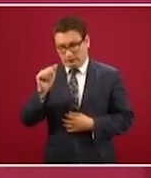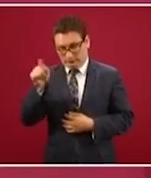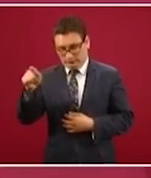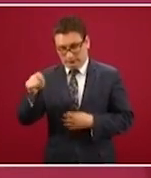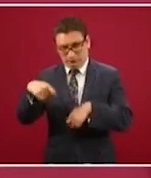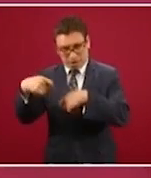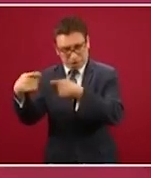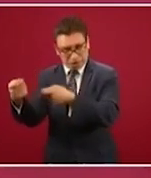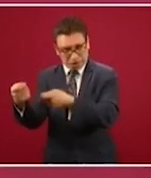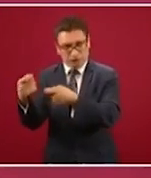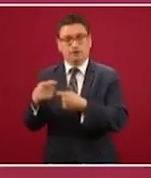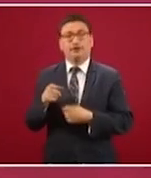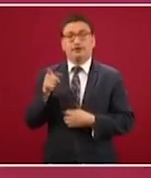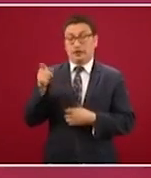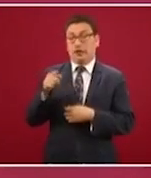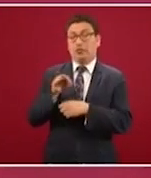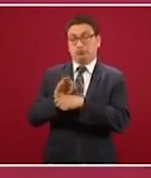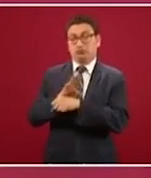Sin duda